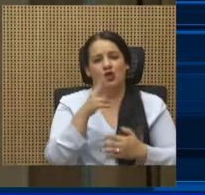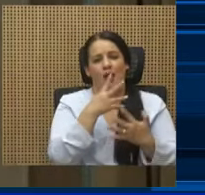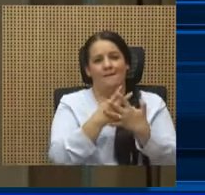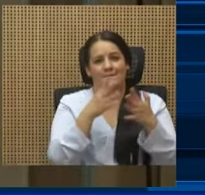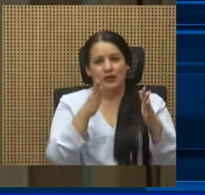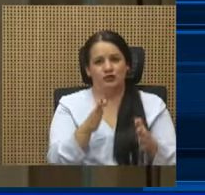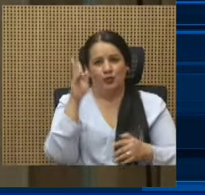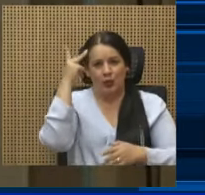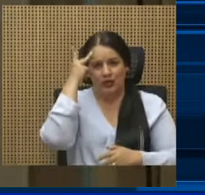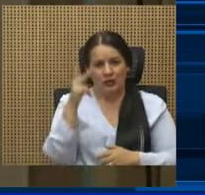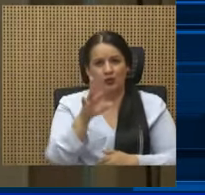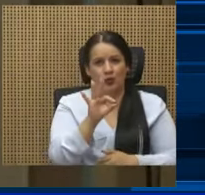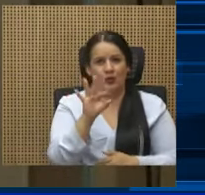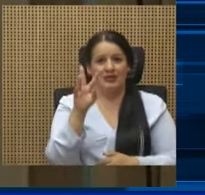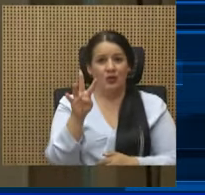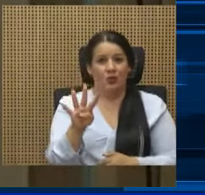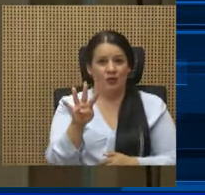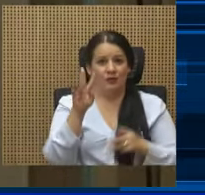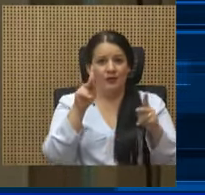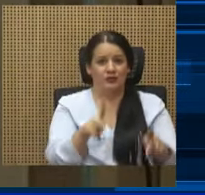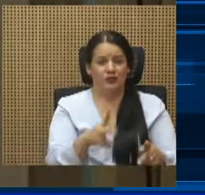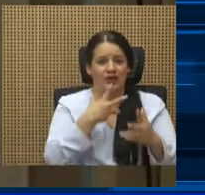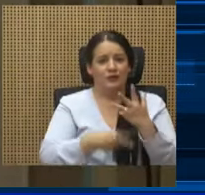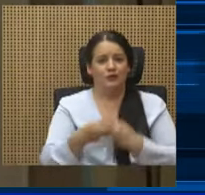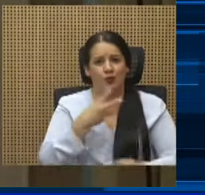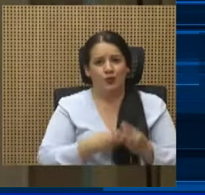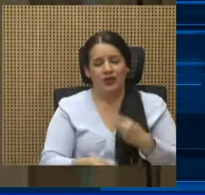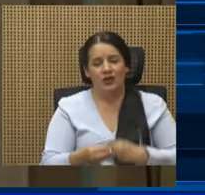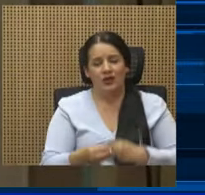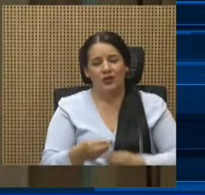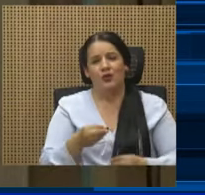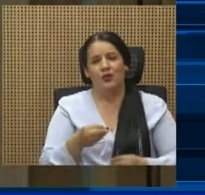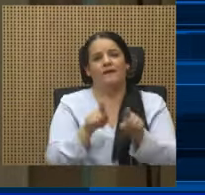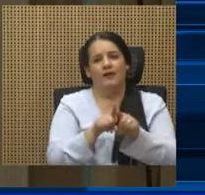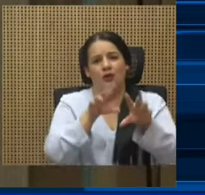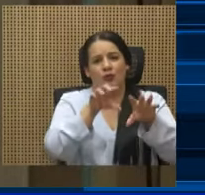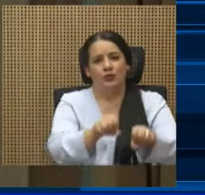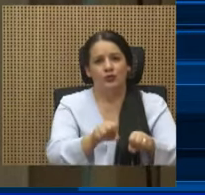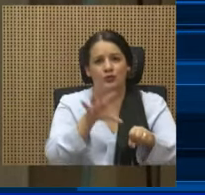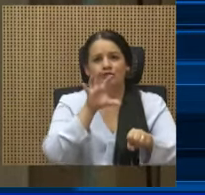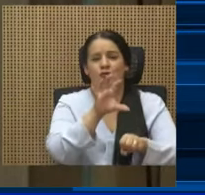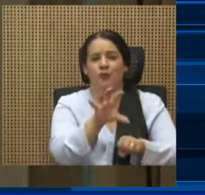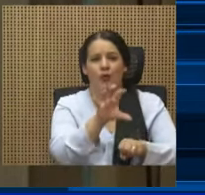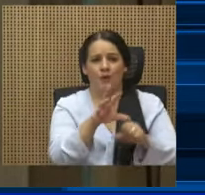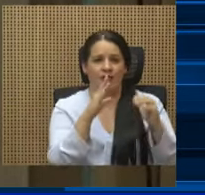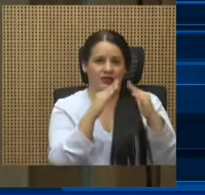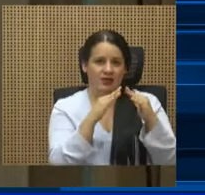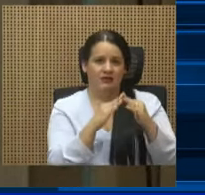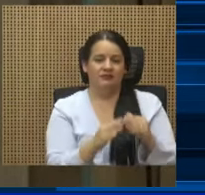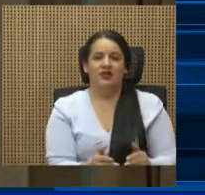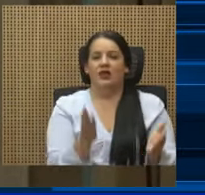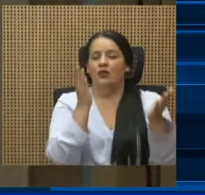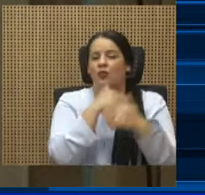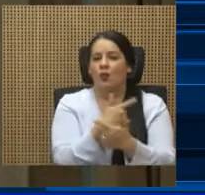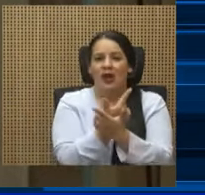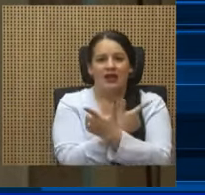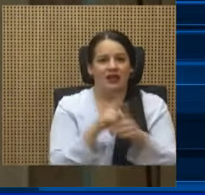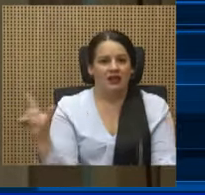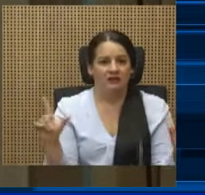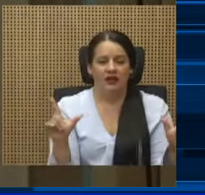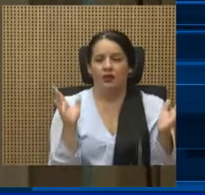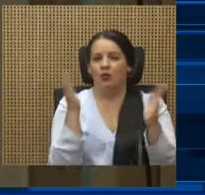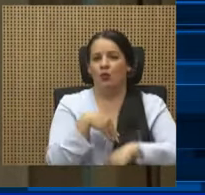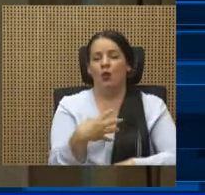junto a 94 personas han sufrido confiscaciones en su patrimonio personal. Ahí no hay libertad, no